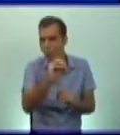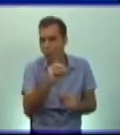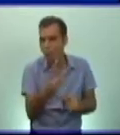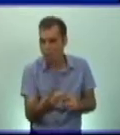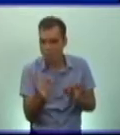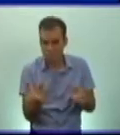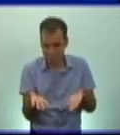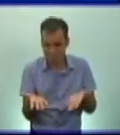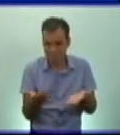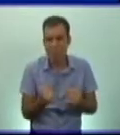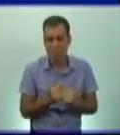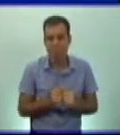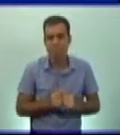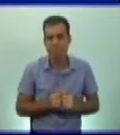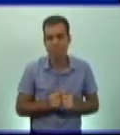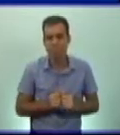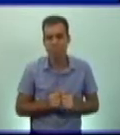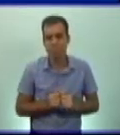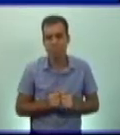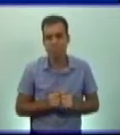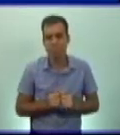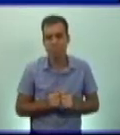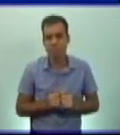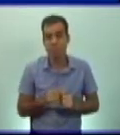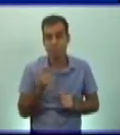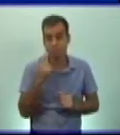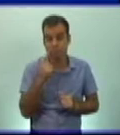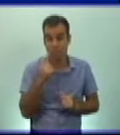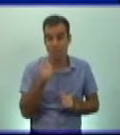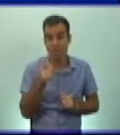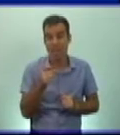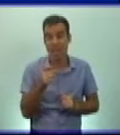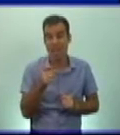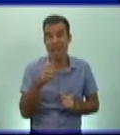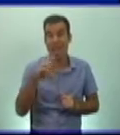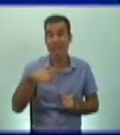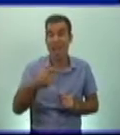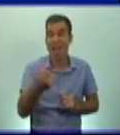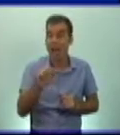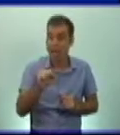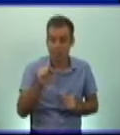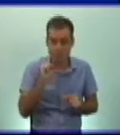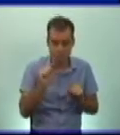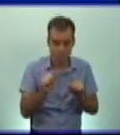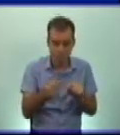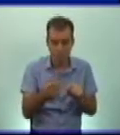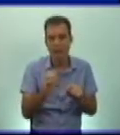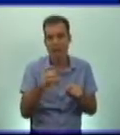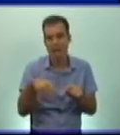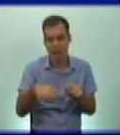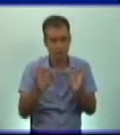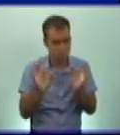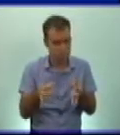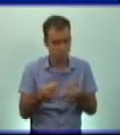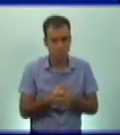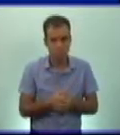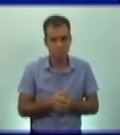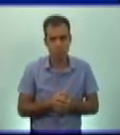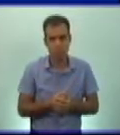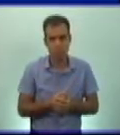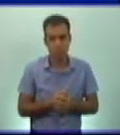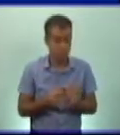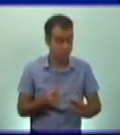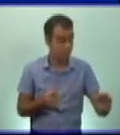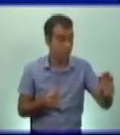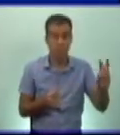recuerde que lo van a representar con la letra inicial encerrado entre paréntesis. En el dióxido de azufre, esto es un óxido no metálico y